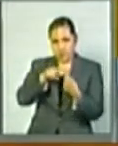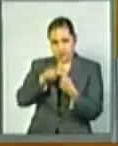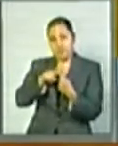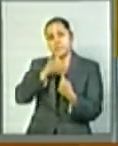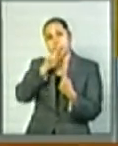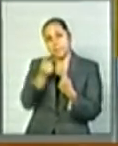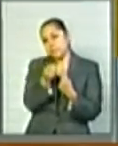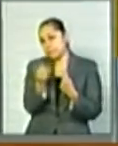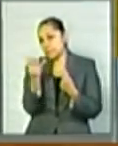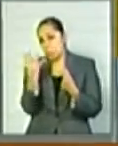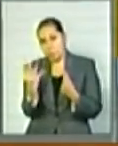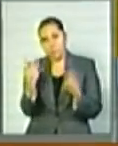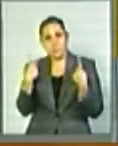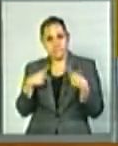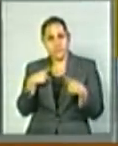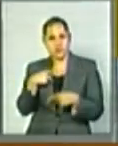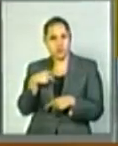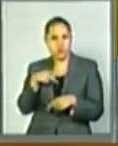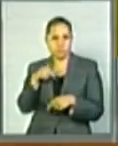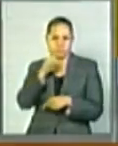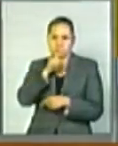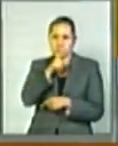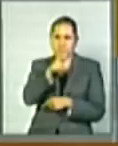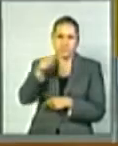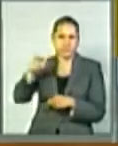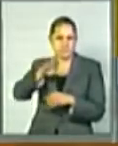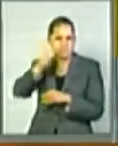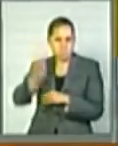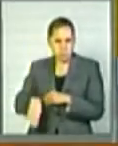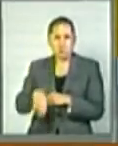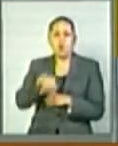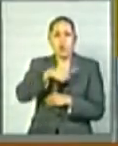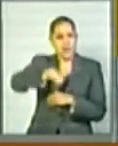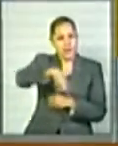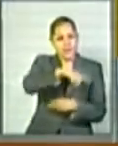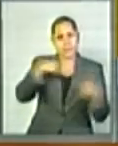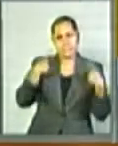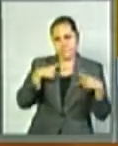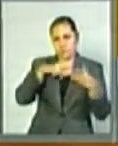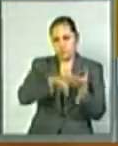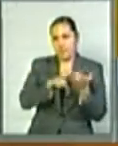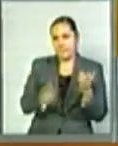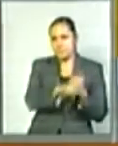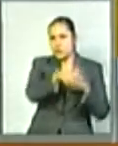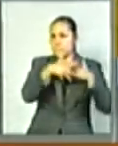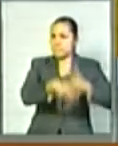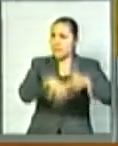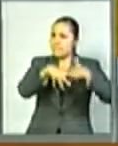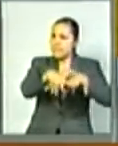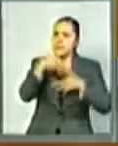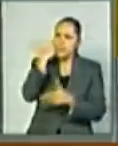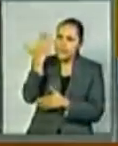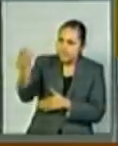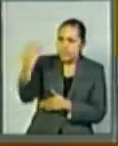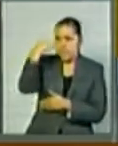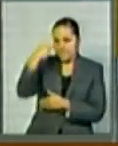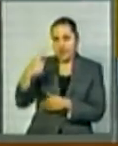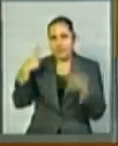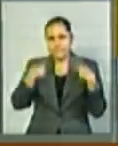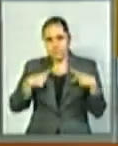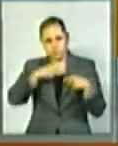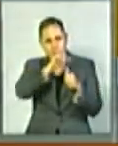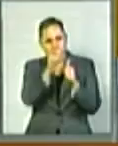durante la protesta de pobladores de su municipio para reclamar apoyos para las artesanas del lugar. Sin